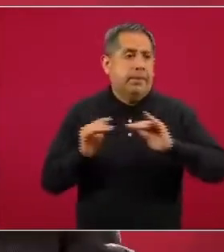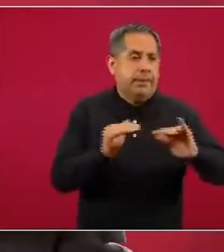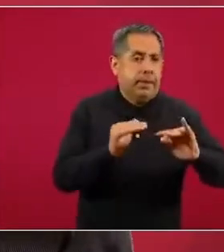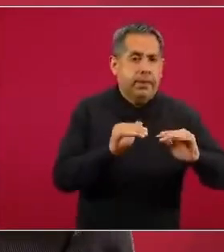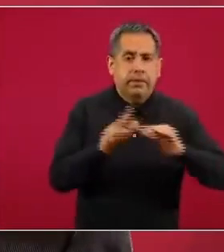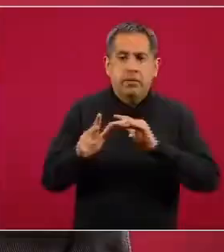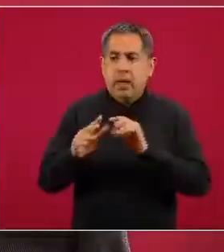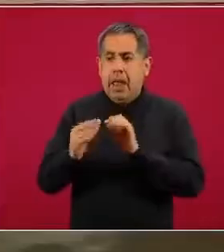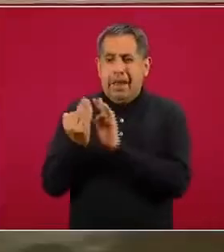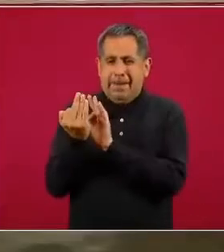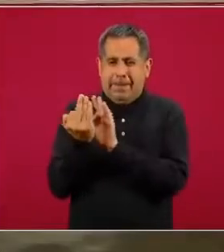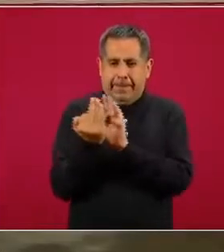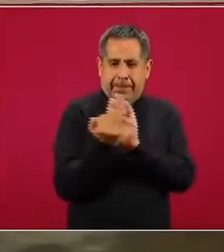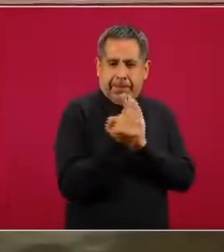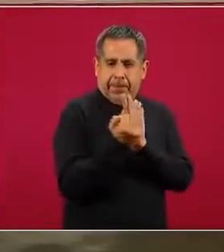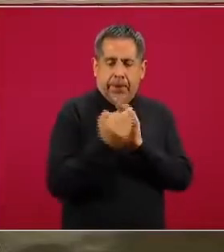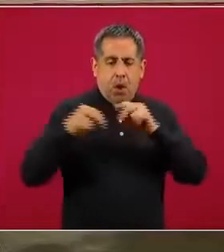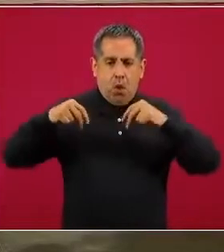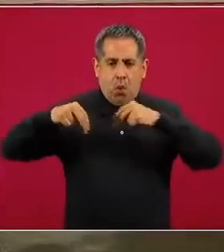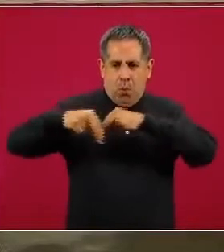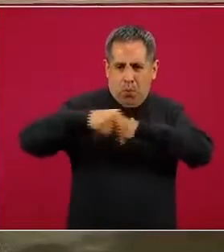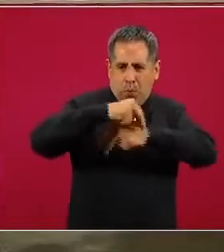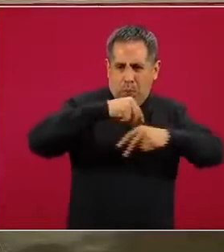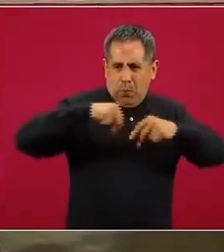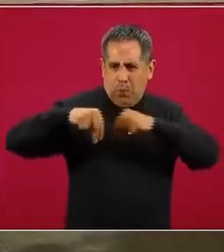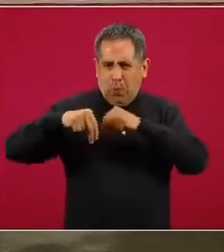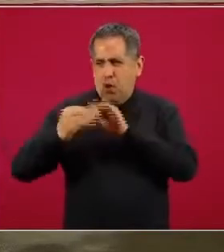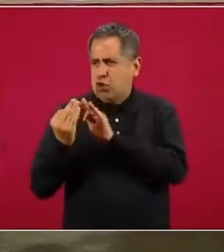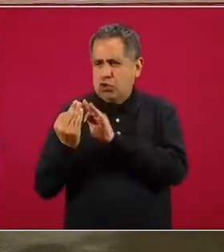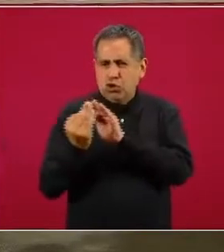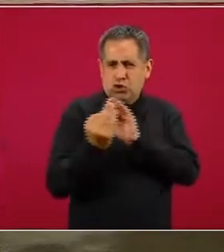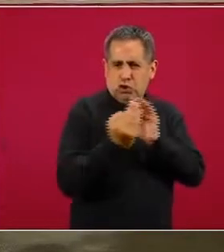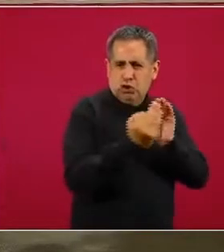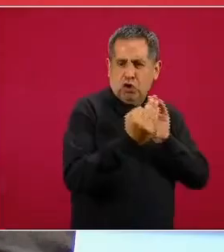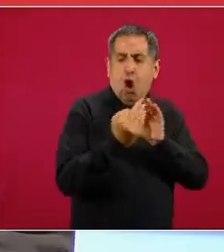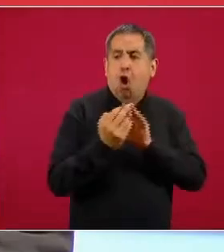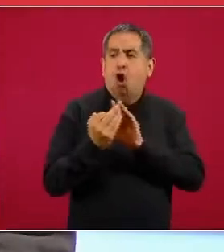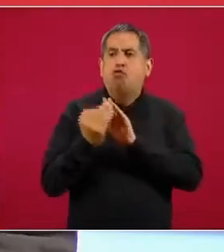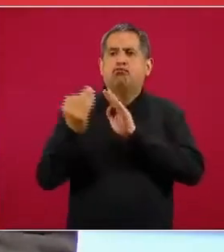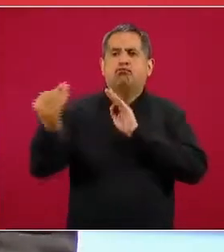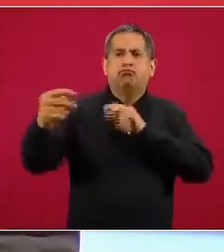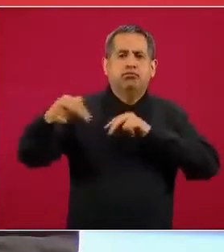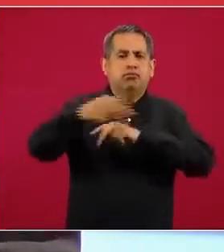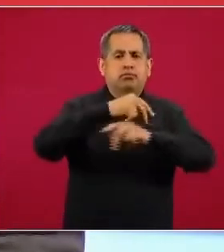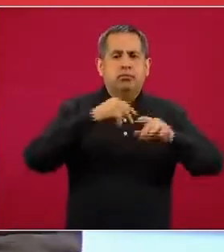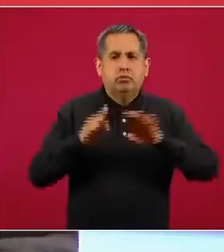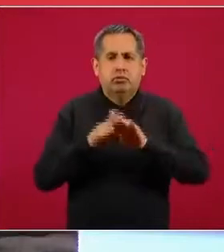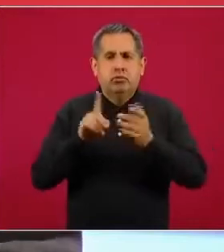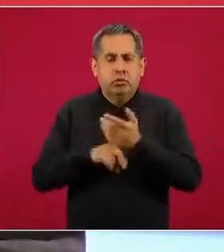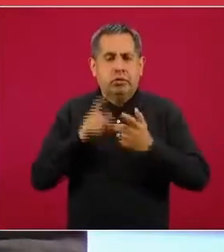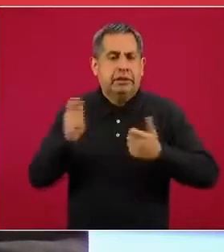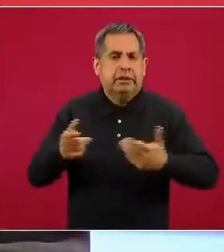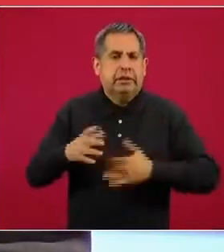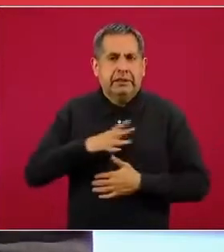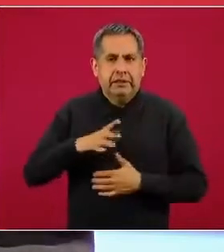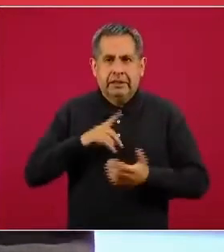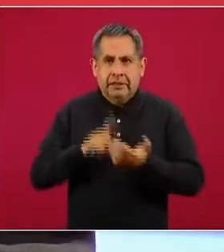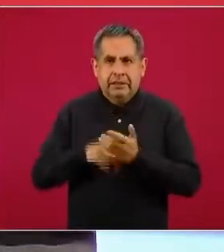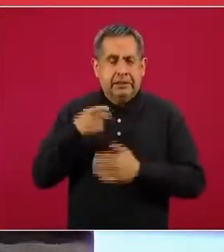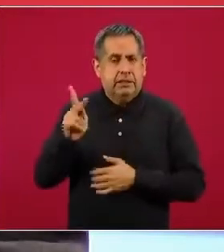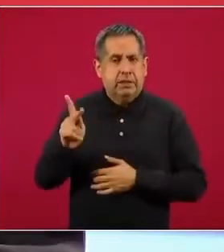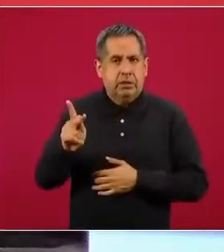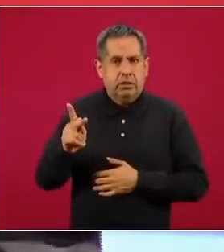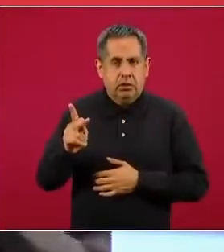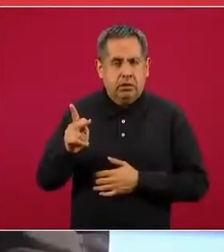a pocos metros de distancia o a pocos kilómetros. La probabilidad de contagiar existe desde luego,